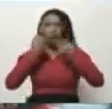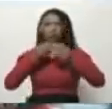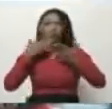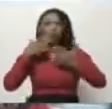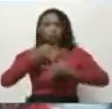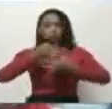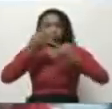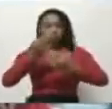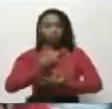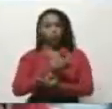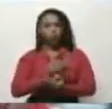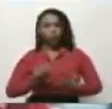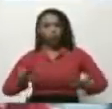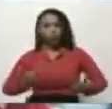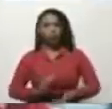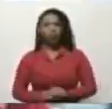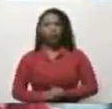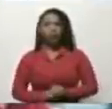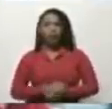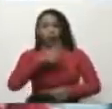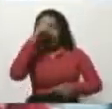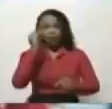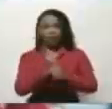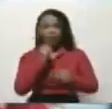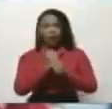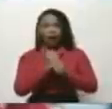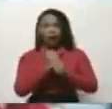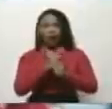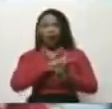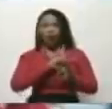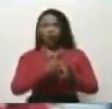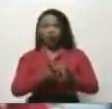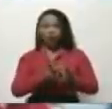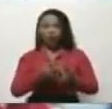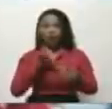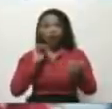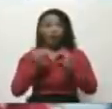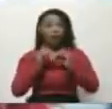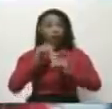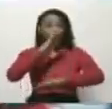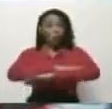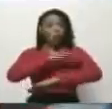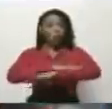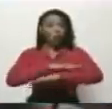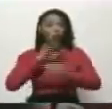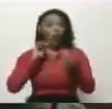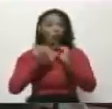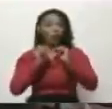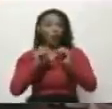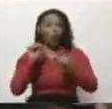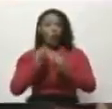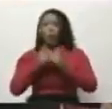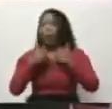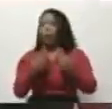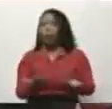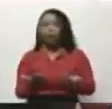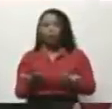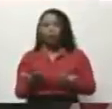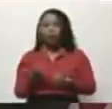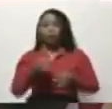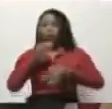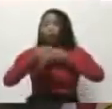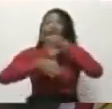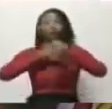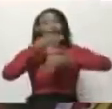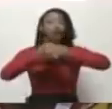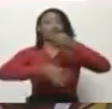trabajo voluntario, en la ética, en el comportamiento ético? ¿Con qué? Con el discurso.